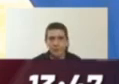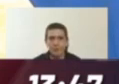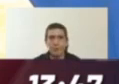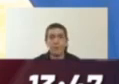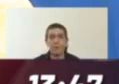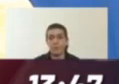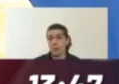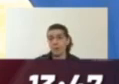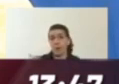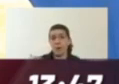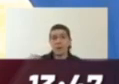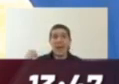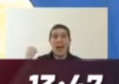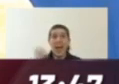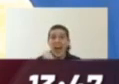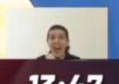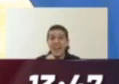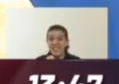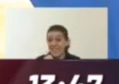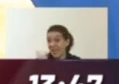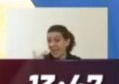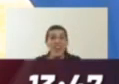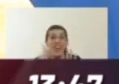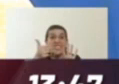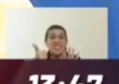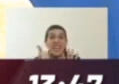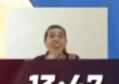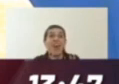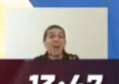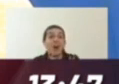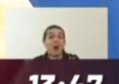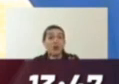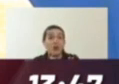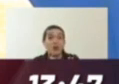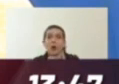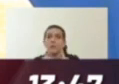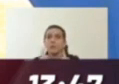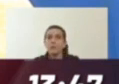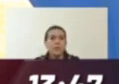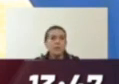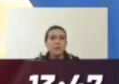Hasta el 16 de agosto vamos a mantener las cosas como están hoy.